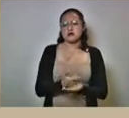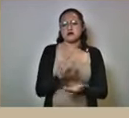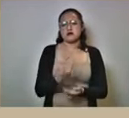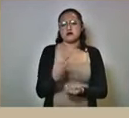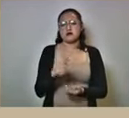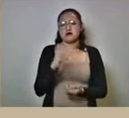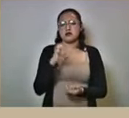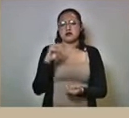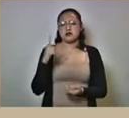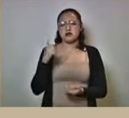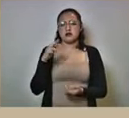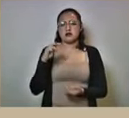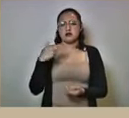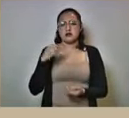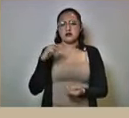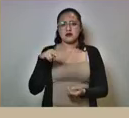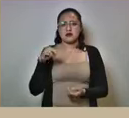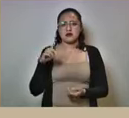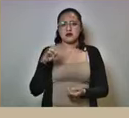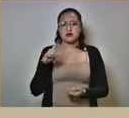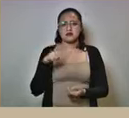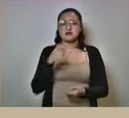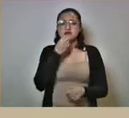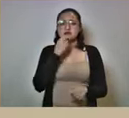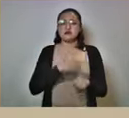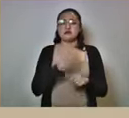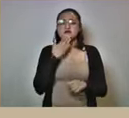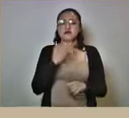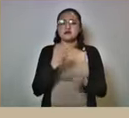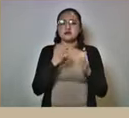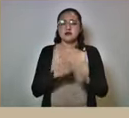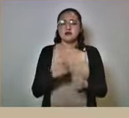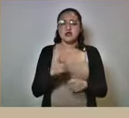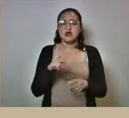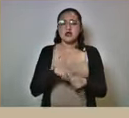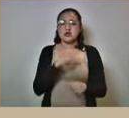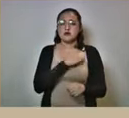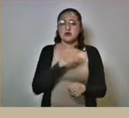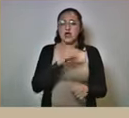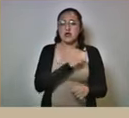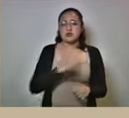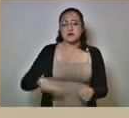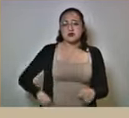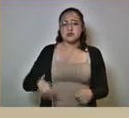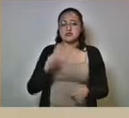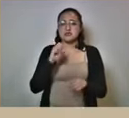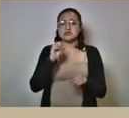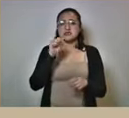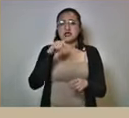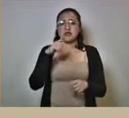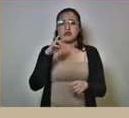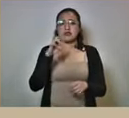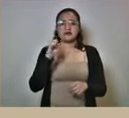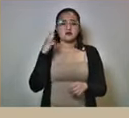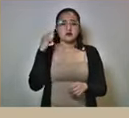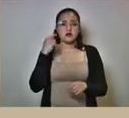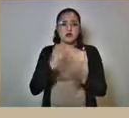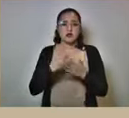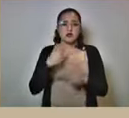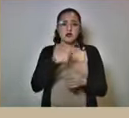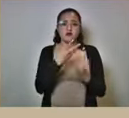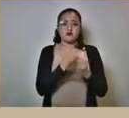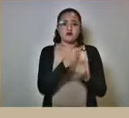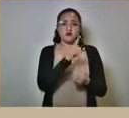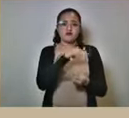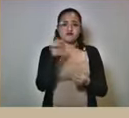Edgar Hernández, quien es secretario del Bienestar en el Ayuntamiento de San Andrés Cholula y bueno, pues antiguo personaje del